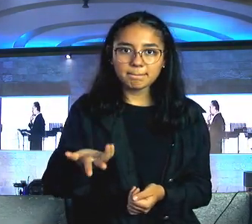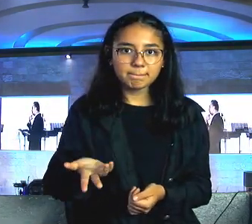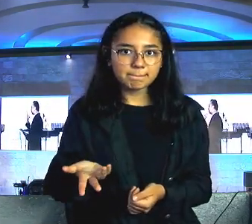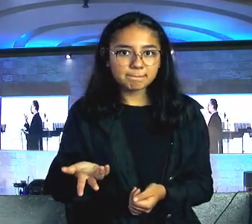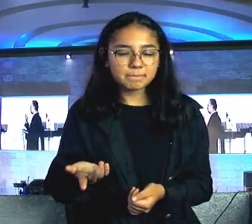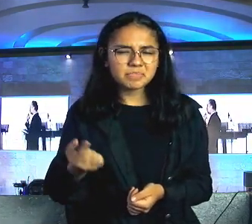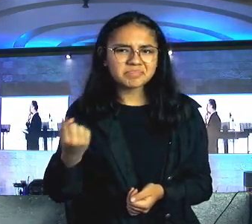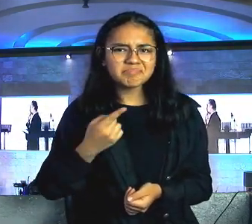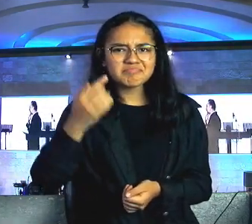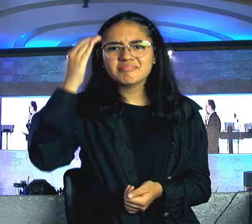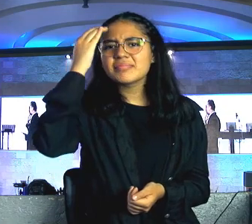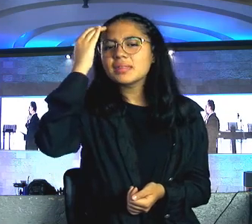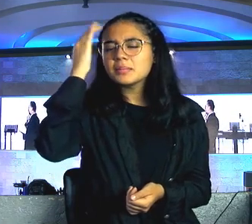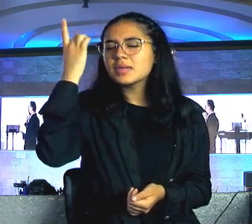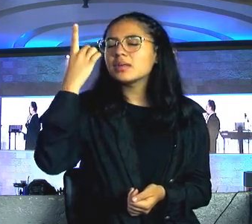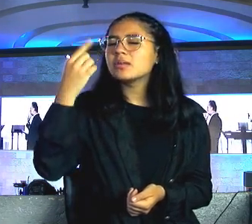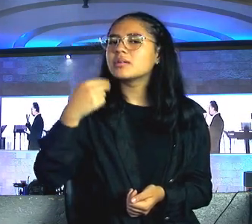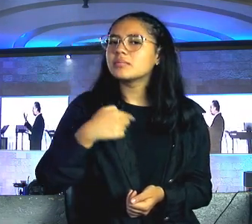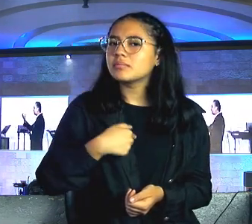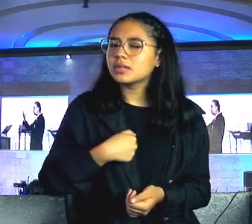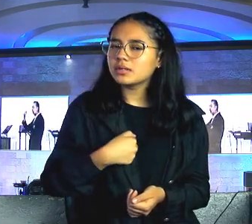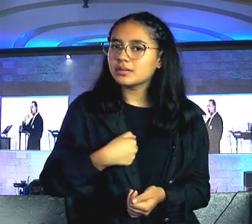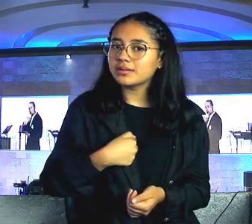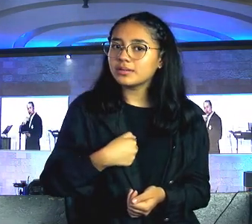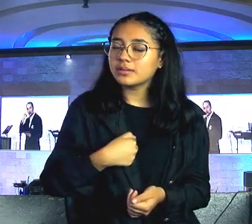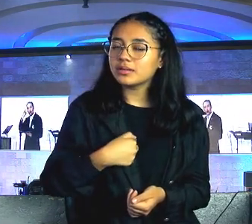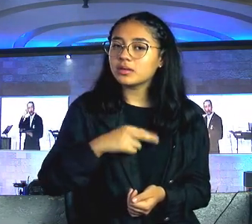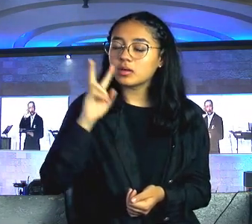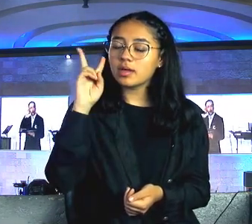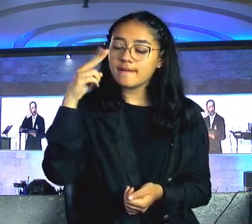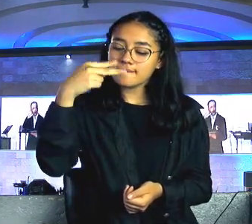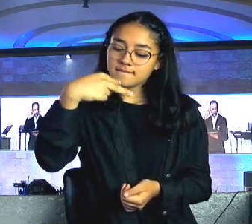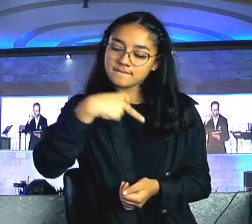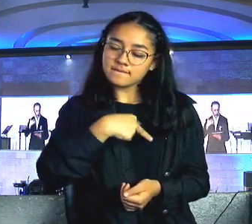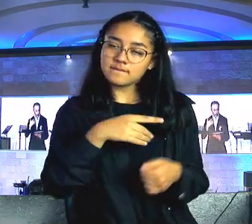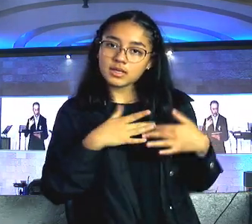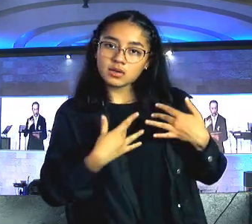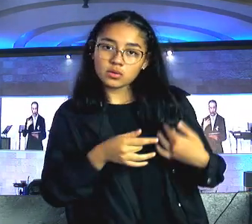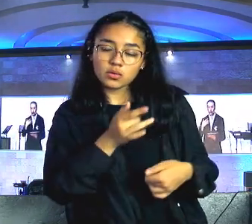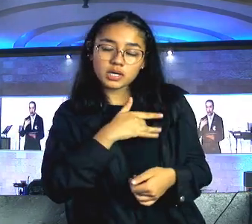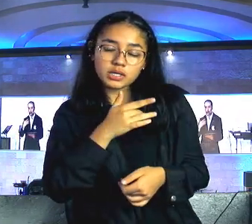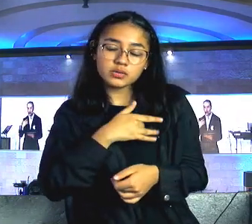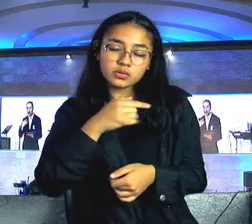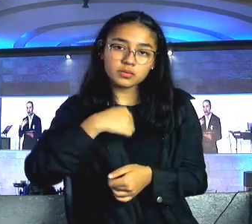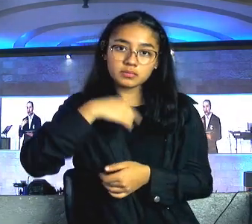¿Qué pensará Dios de mí? ¿Lo que Él ve en mi corazón, en mi mente, en mis pensamientos,